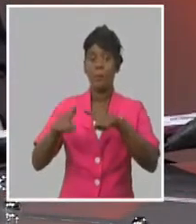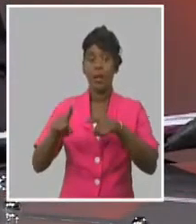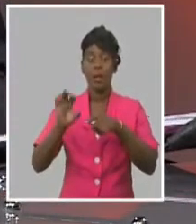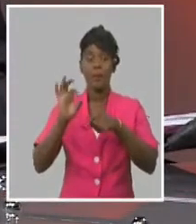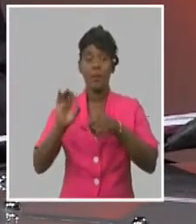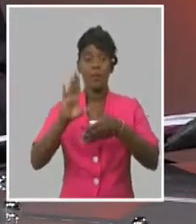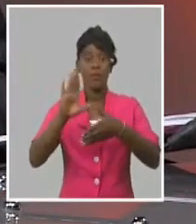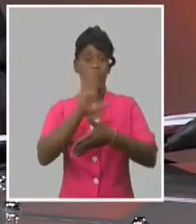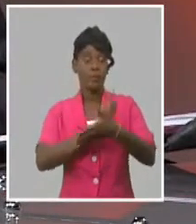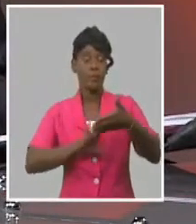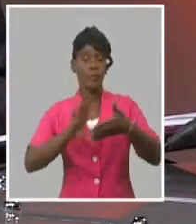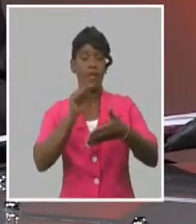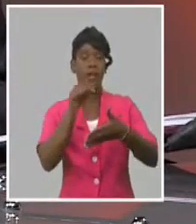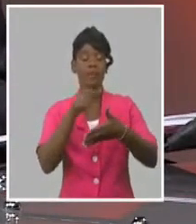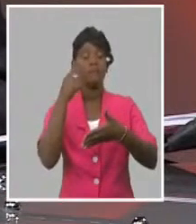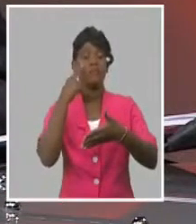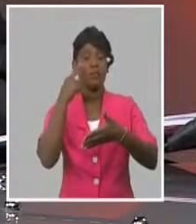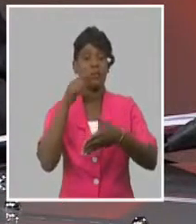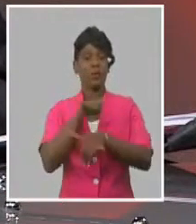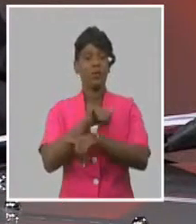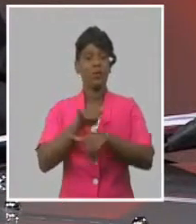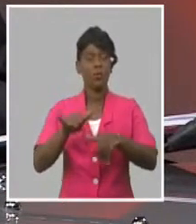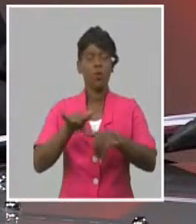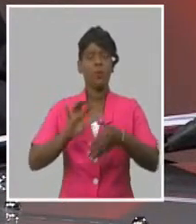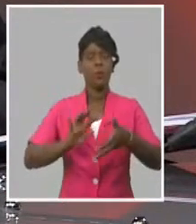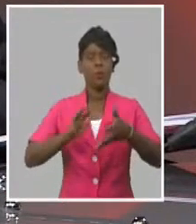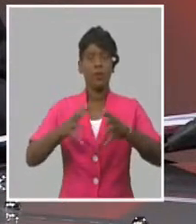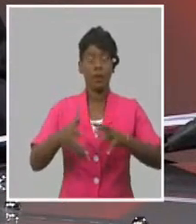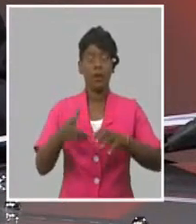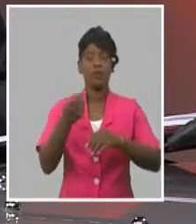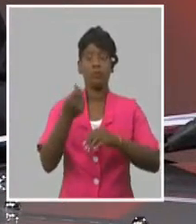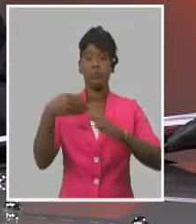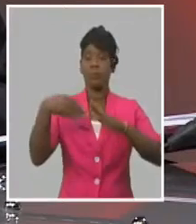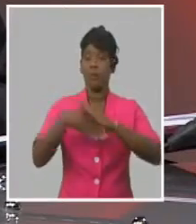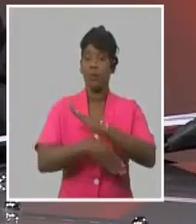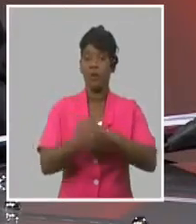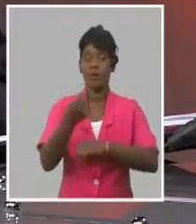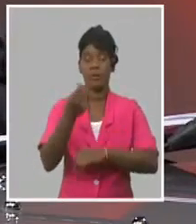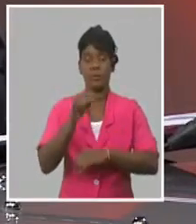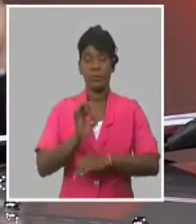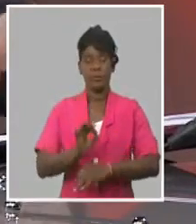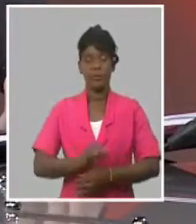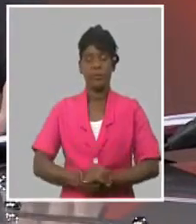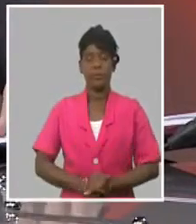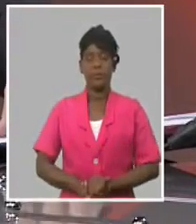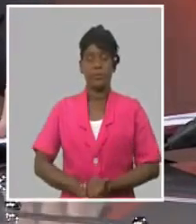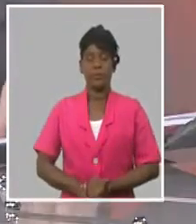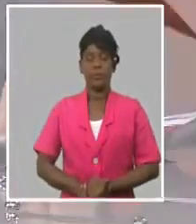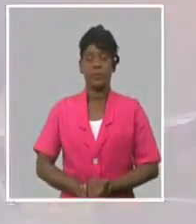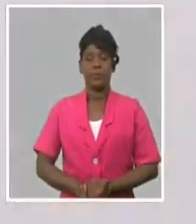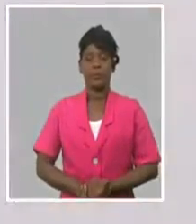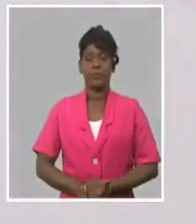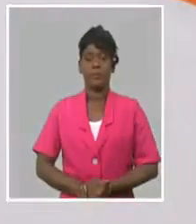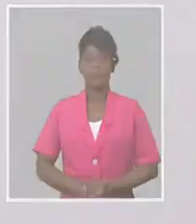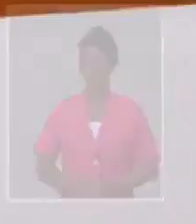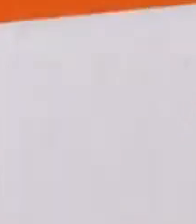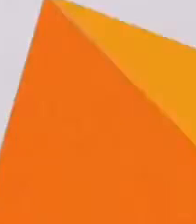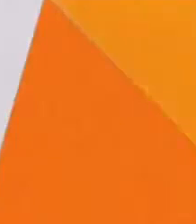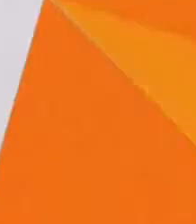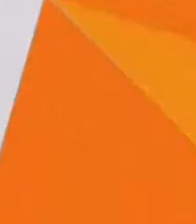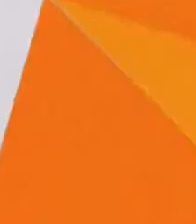está pronosticando que sufrirá la peor contracción económica de las últimas décadas.